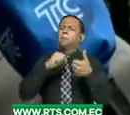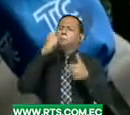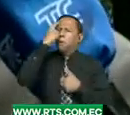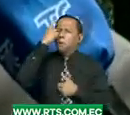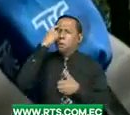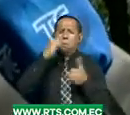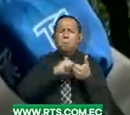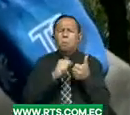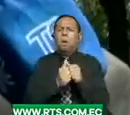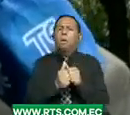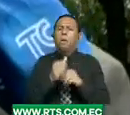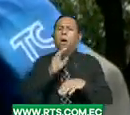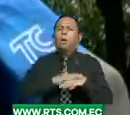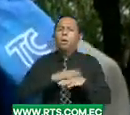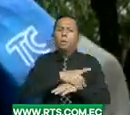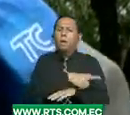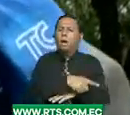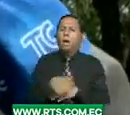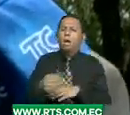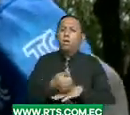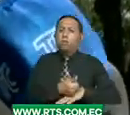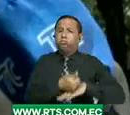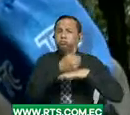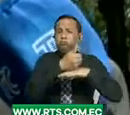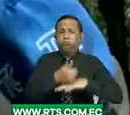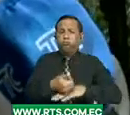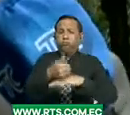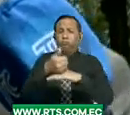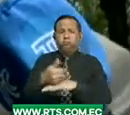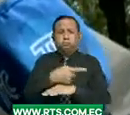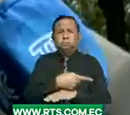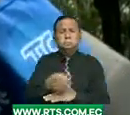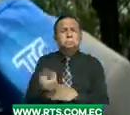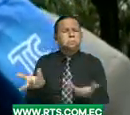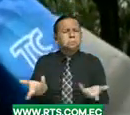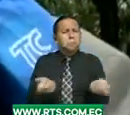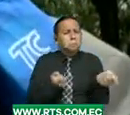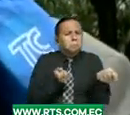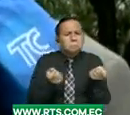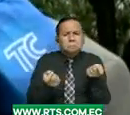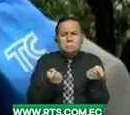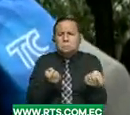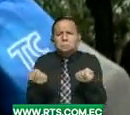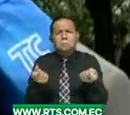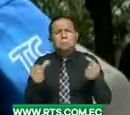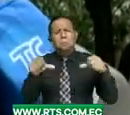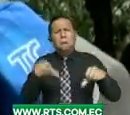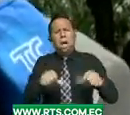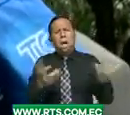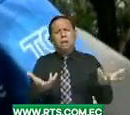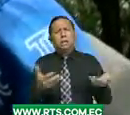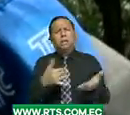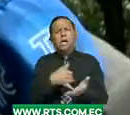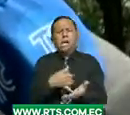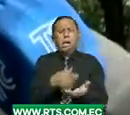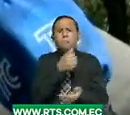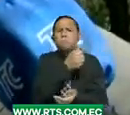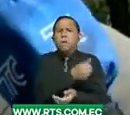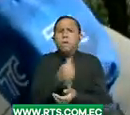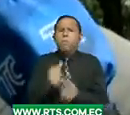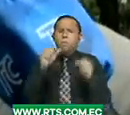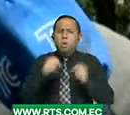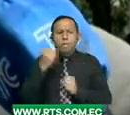liderazgo, de entereza por parte de los mismos directores que tienen que ser creativos, proactivos,